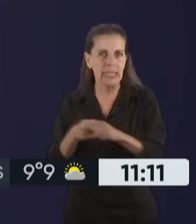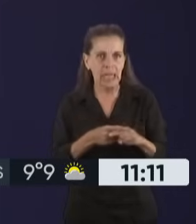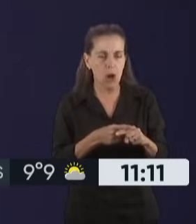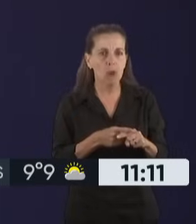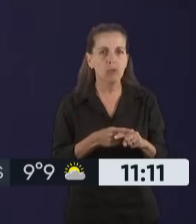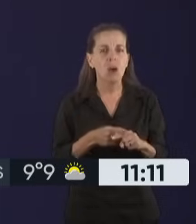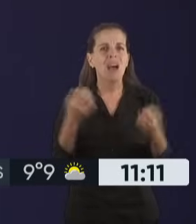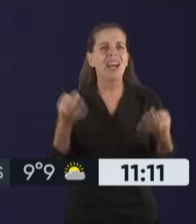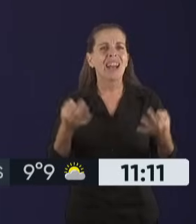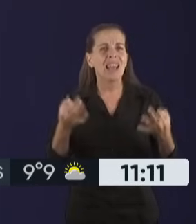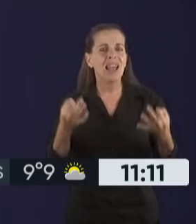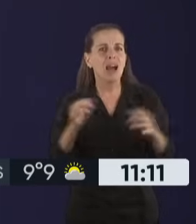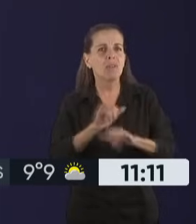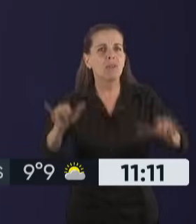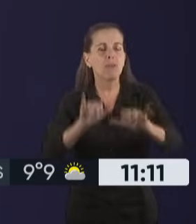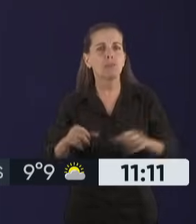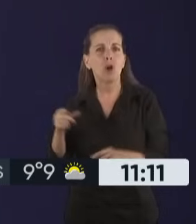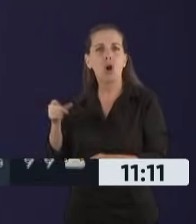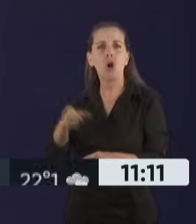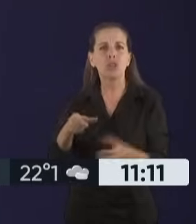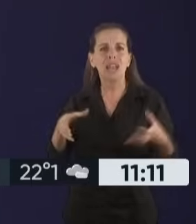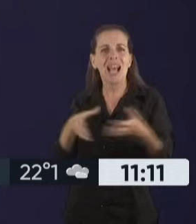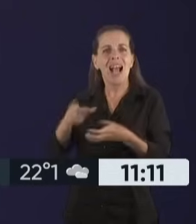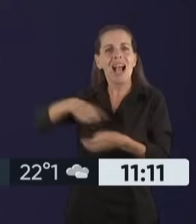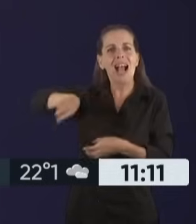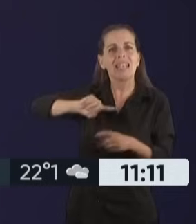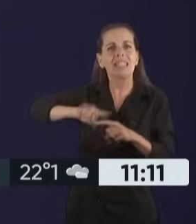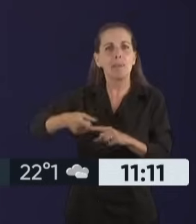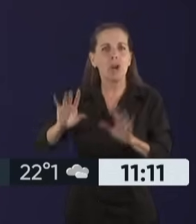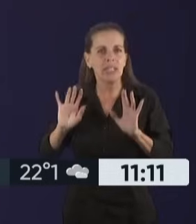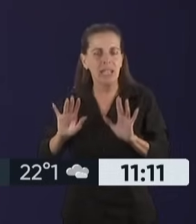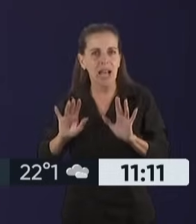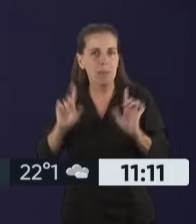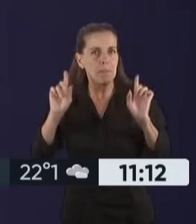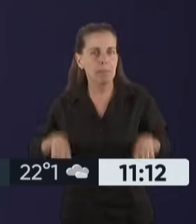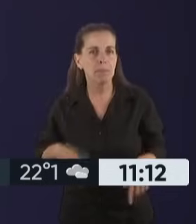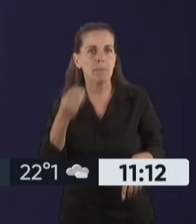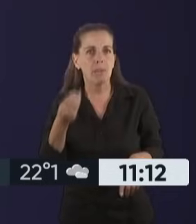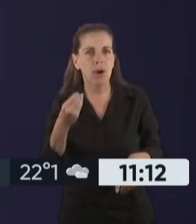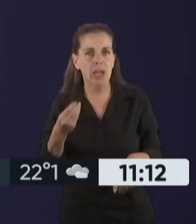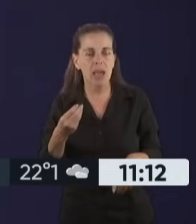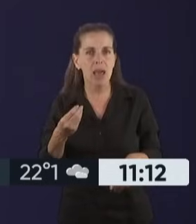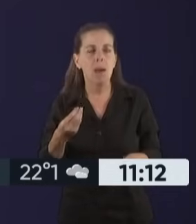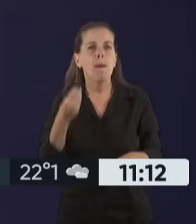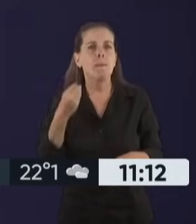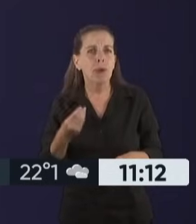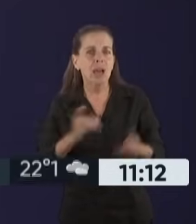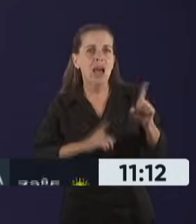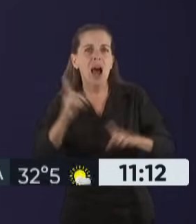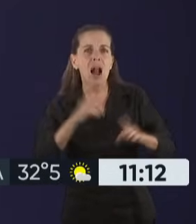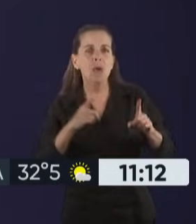en realidad fue un comunicado contra la casta política. Desconocemos por qué se tomó o se hizo una